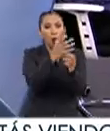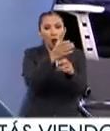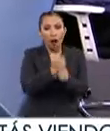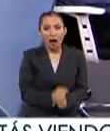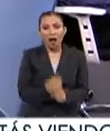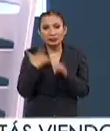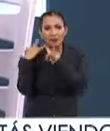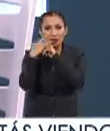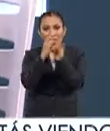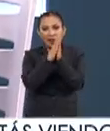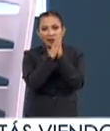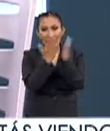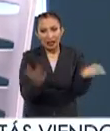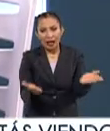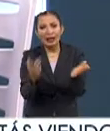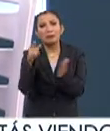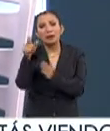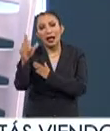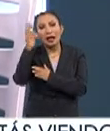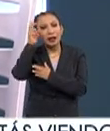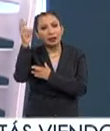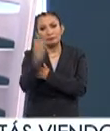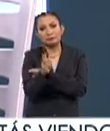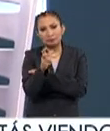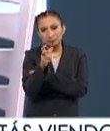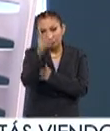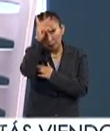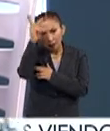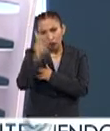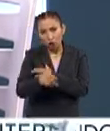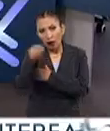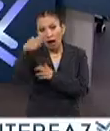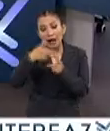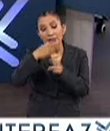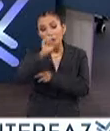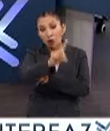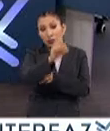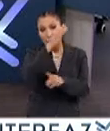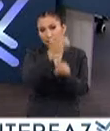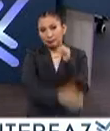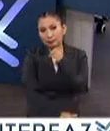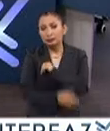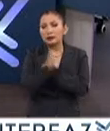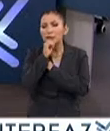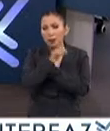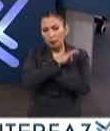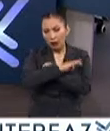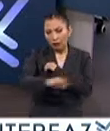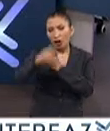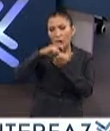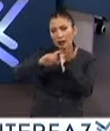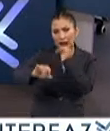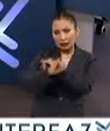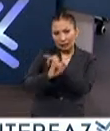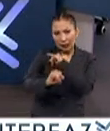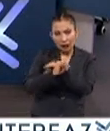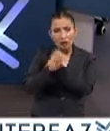esta feria del libro en Pachuca Hidalgo, que dura hasta el domingo. Sí, también se pueden adquirir